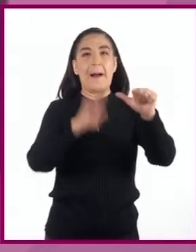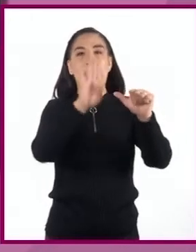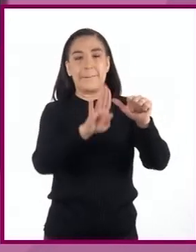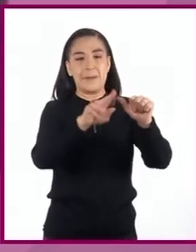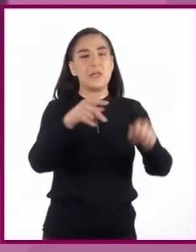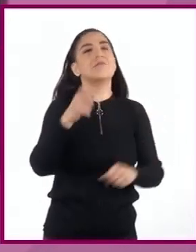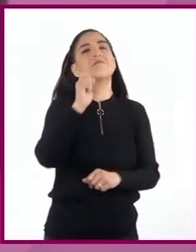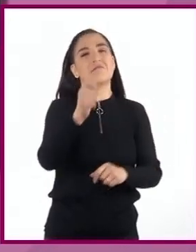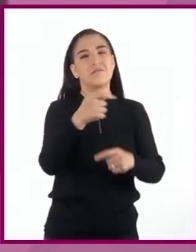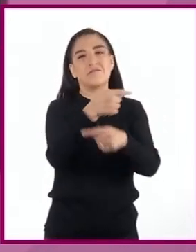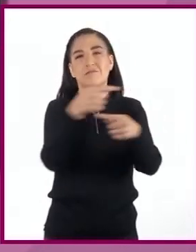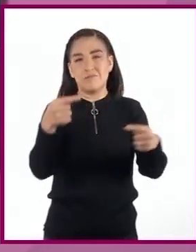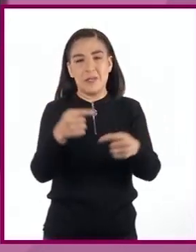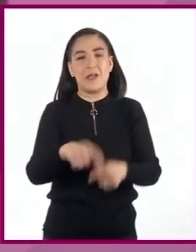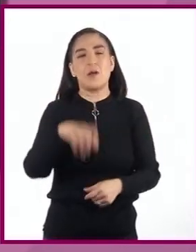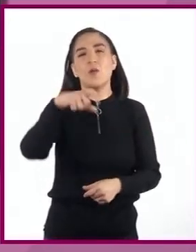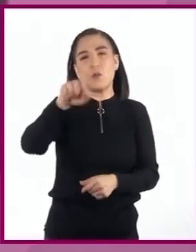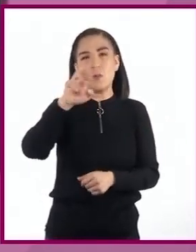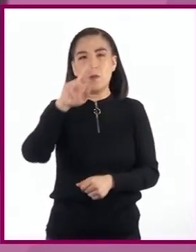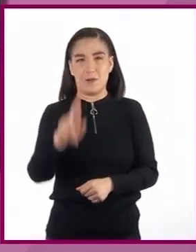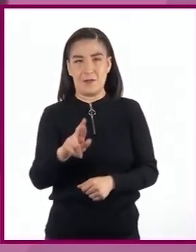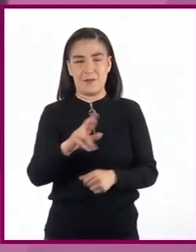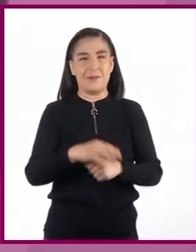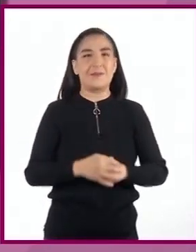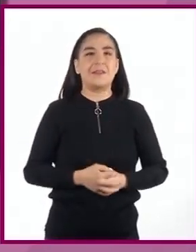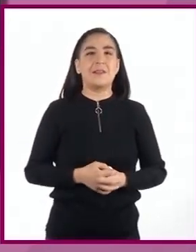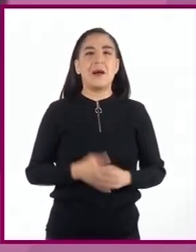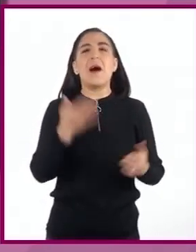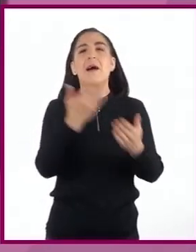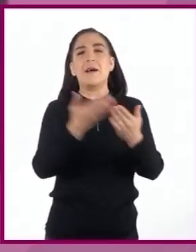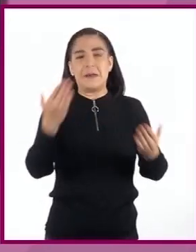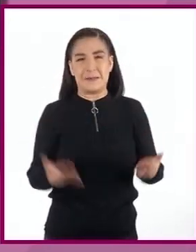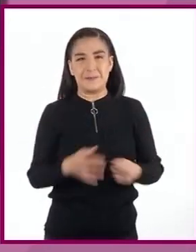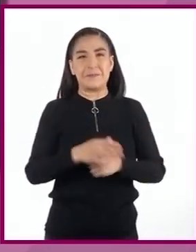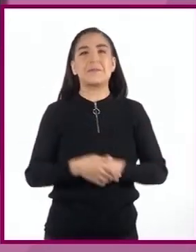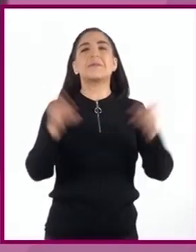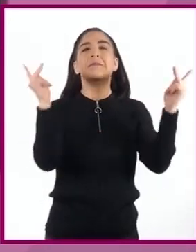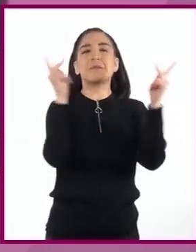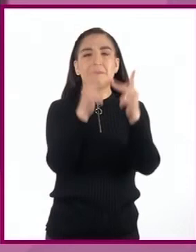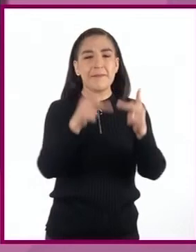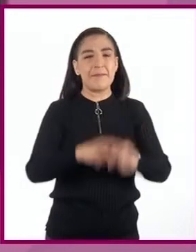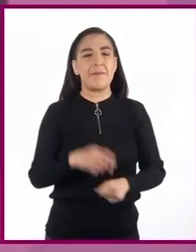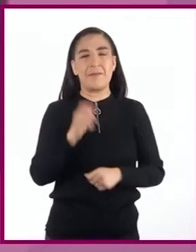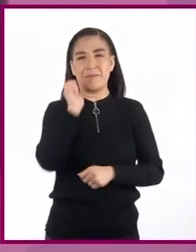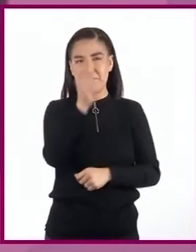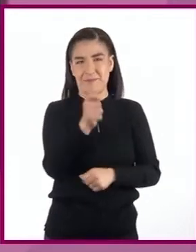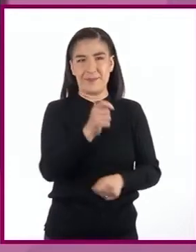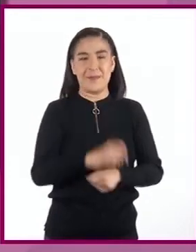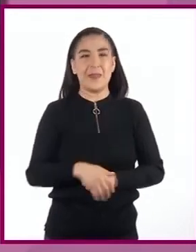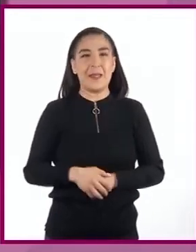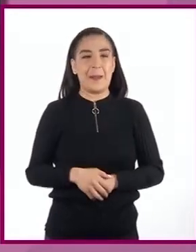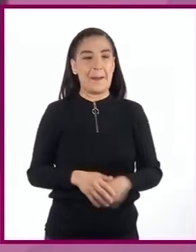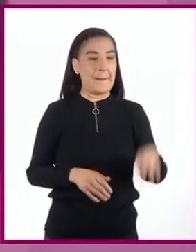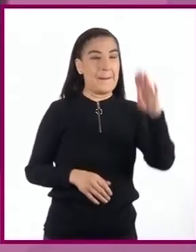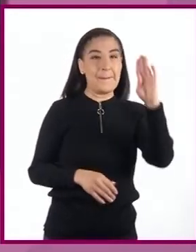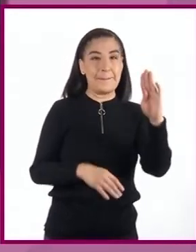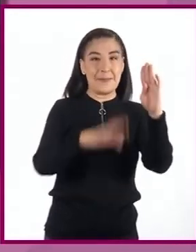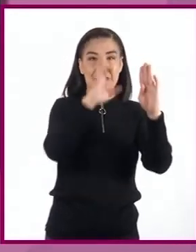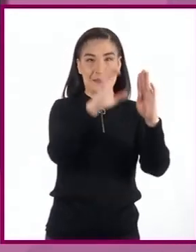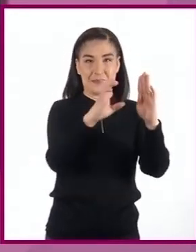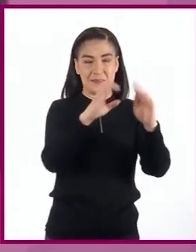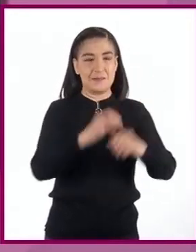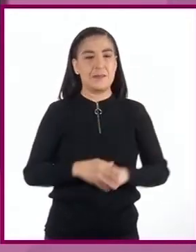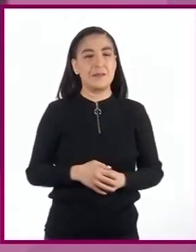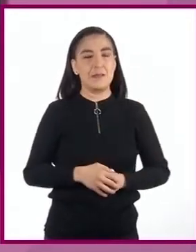es igual al lado QR. Ahora, comparemos la longitud del lado BC, que